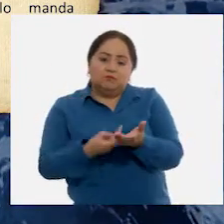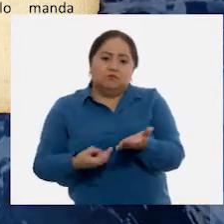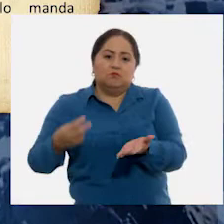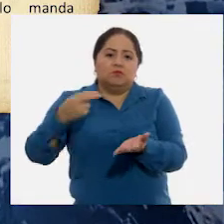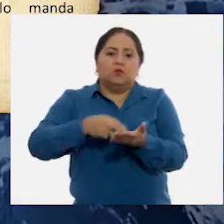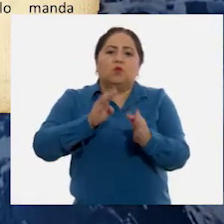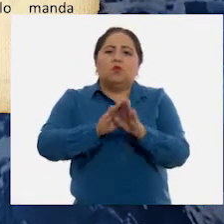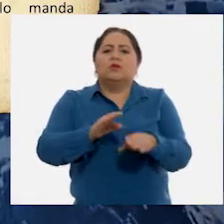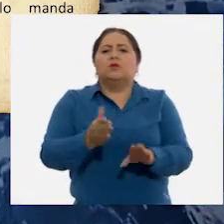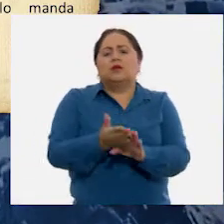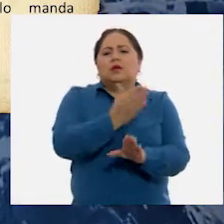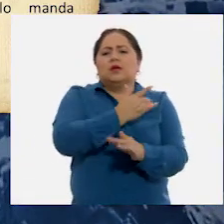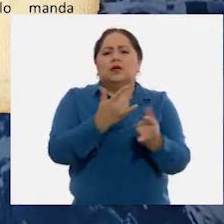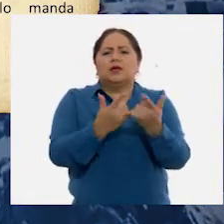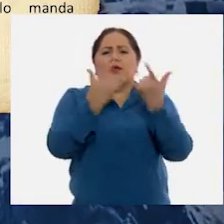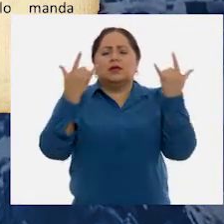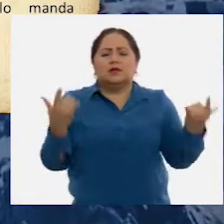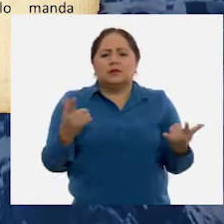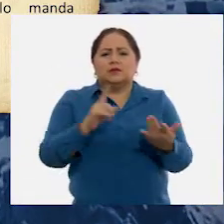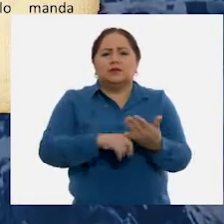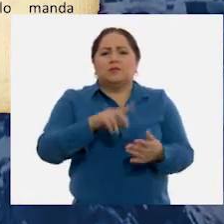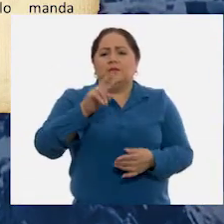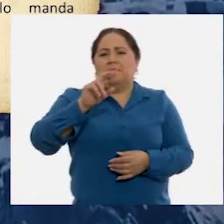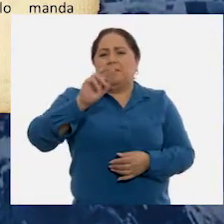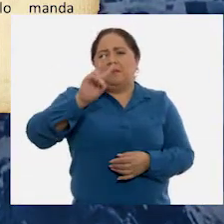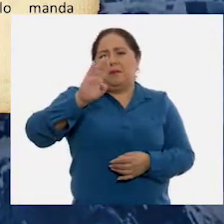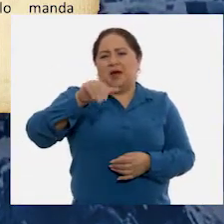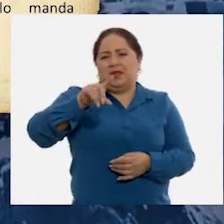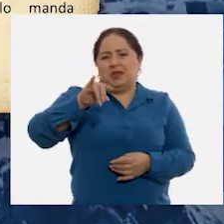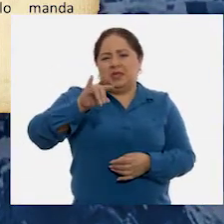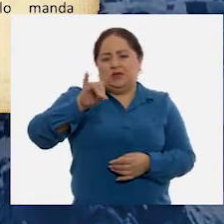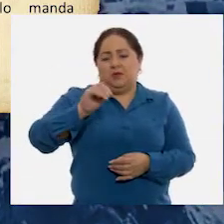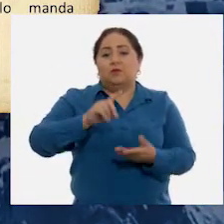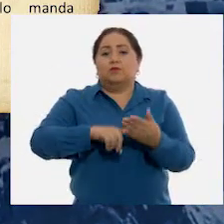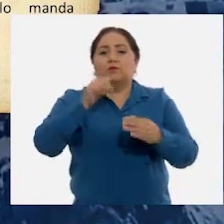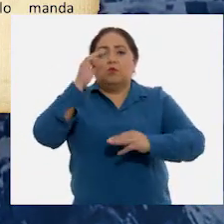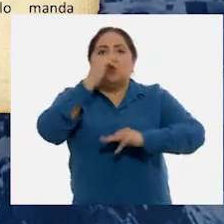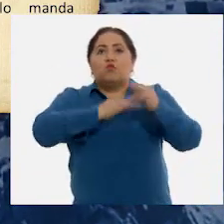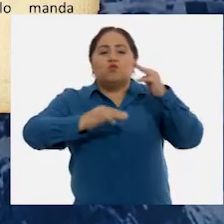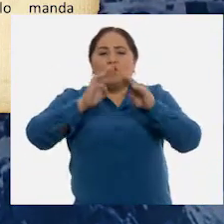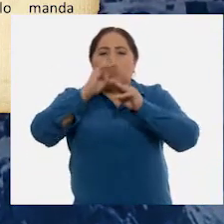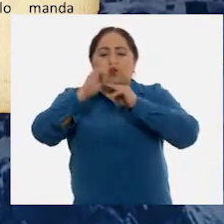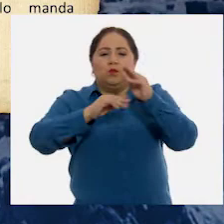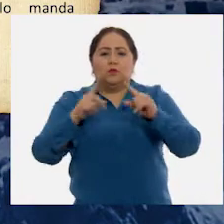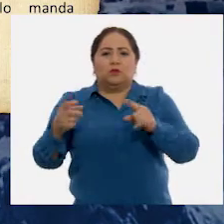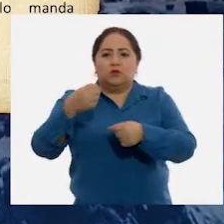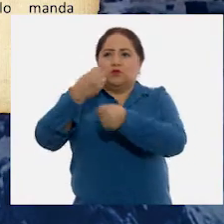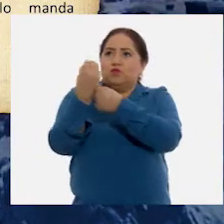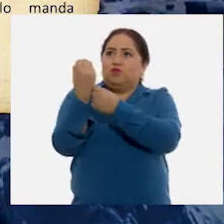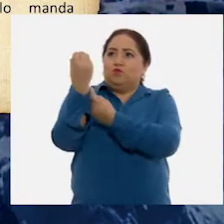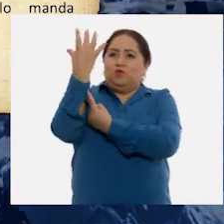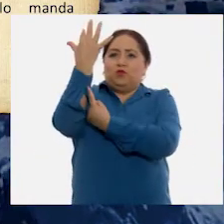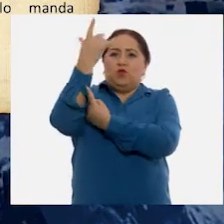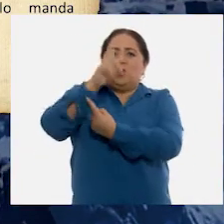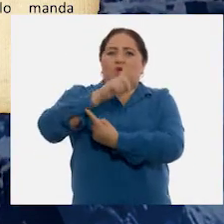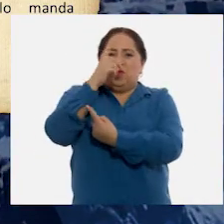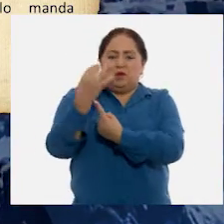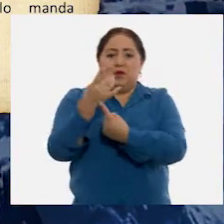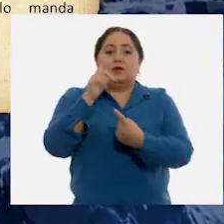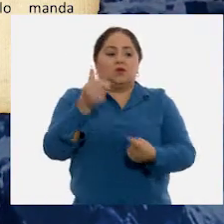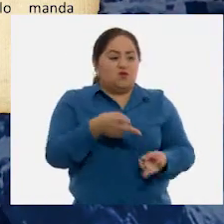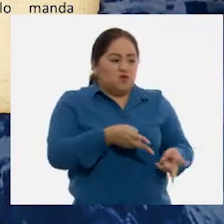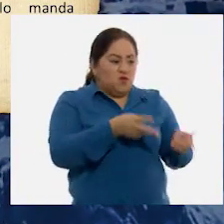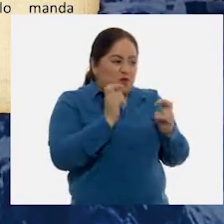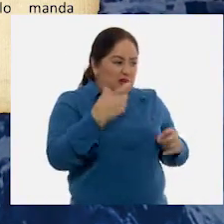vieja leyenda, el bandido Providencia, que pasa por el mundo con la antorcha luminosa de un ideal: robar a